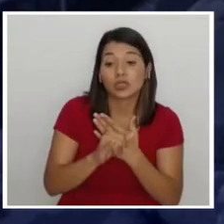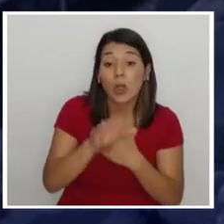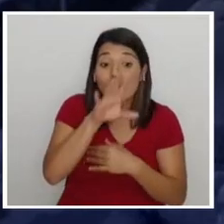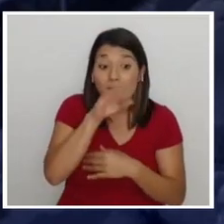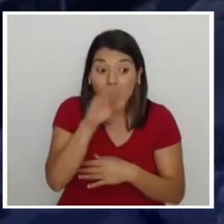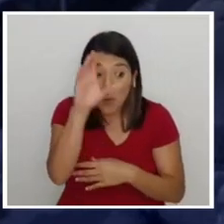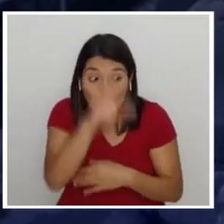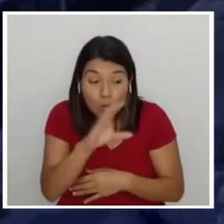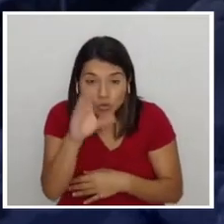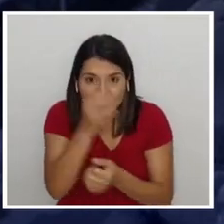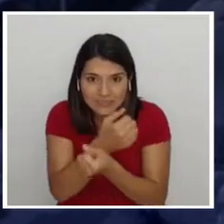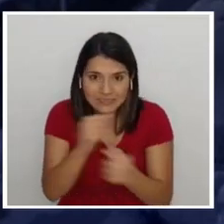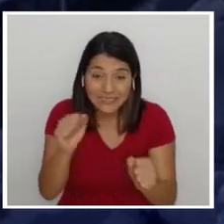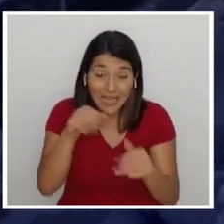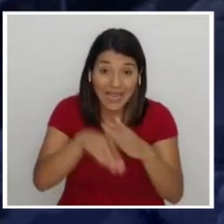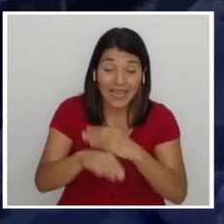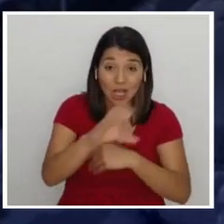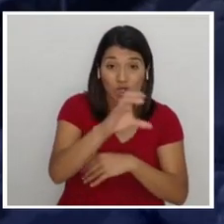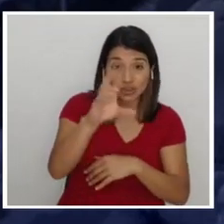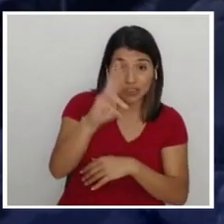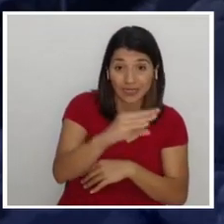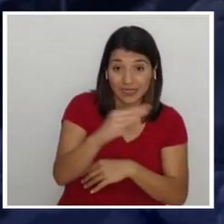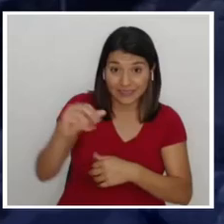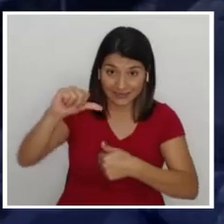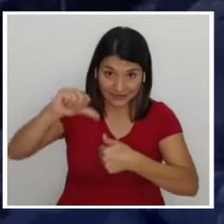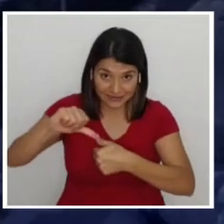centroamericano. Fuimos los que empezamos desde